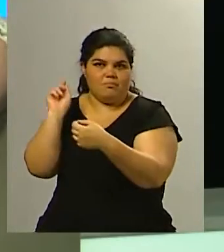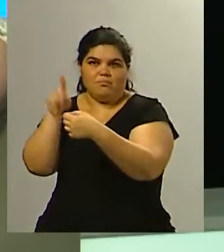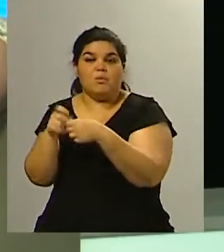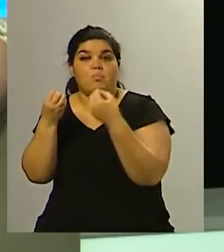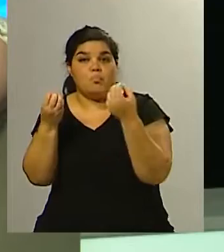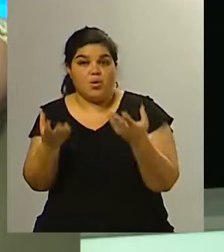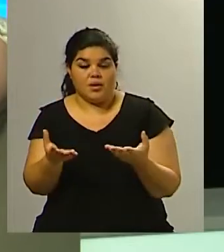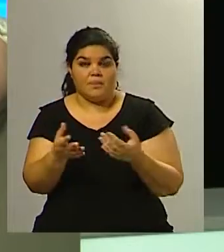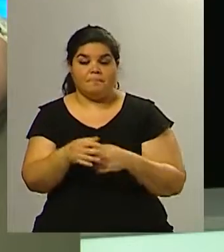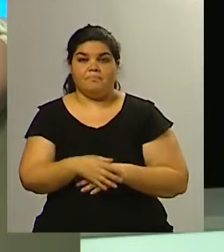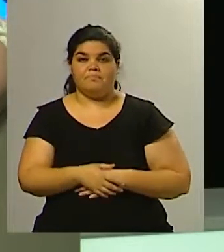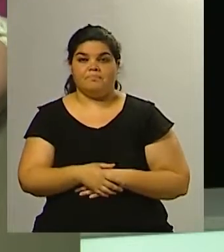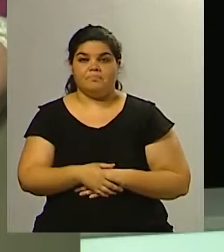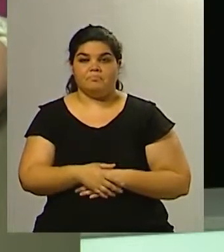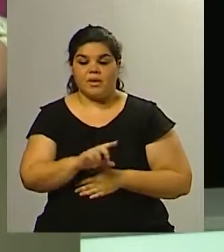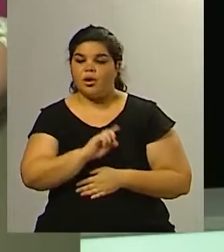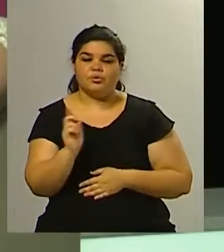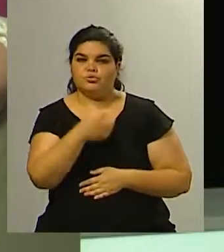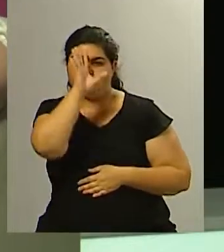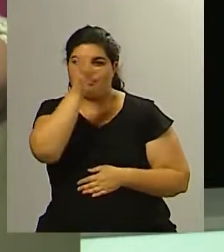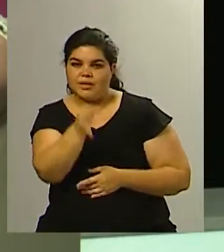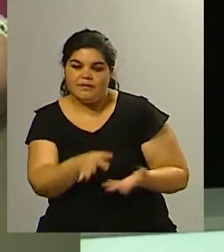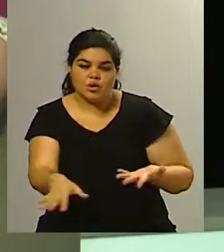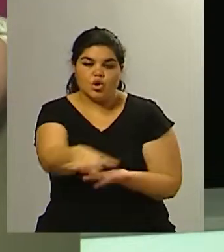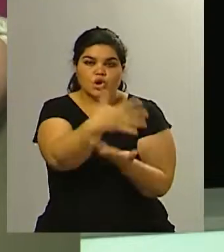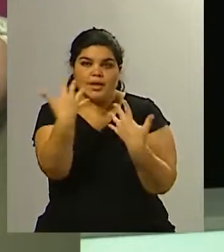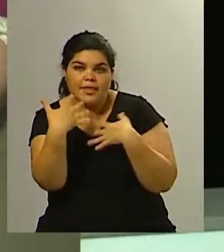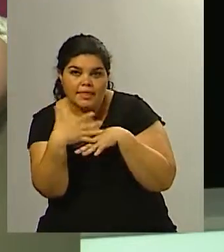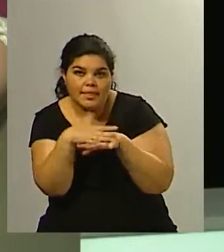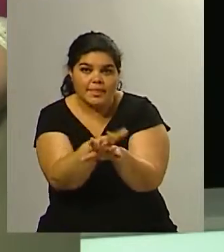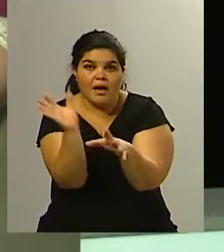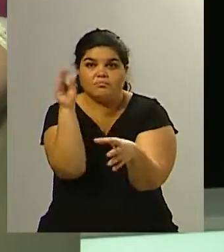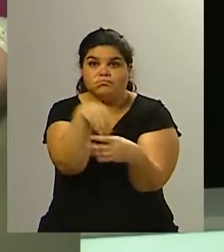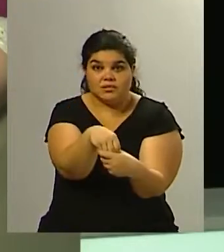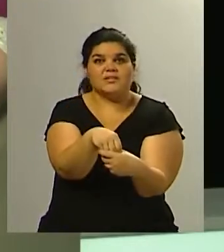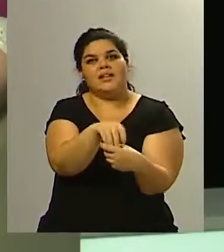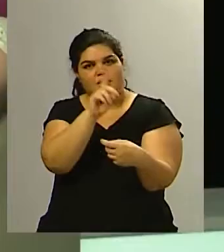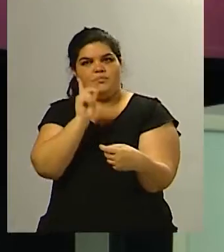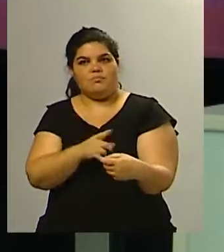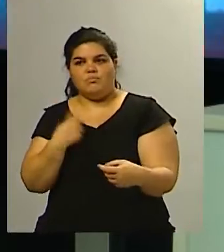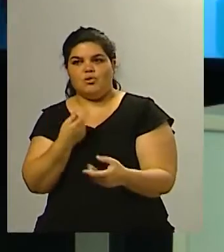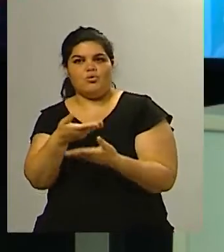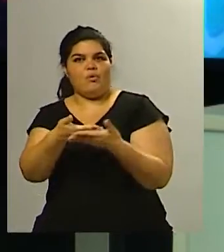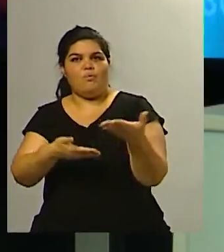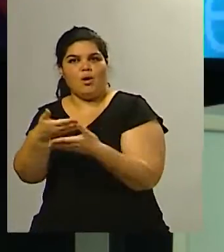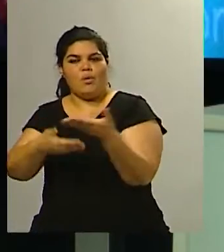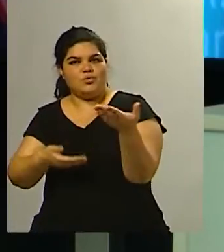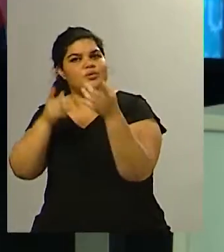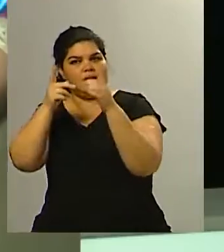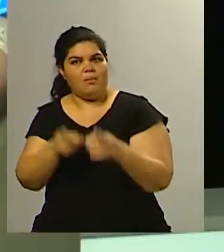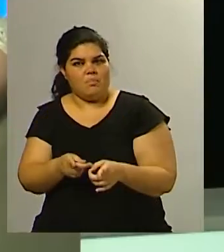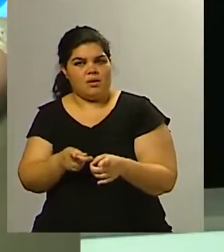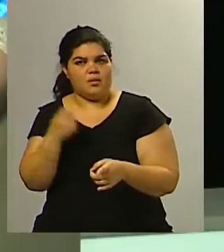estamos insertos en la sociedad, y como toda la sociedad de Mendoza también somos evaluados en ese sentido, y nos